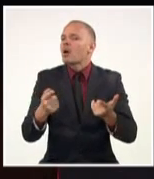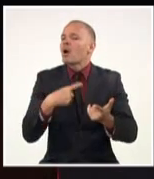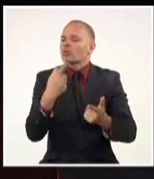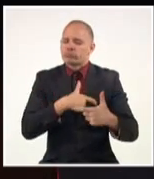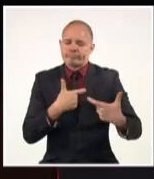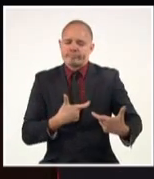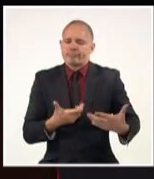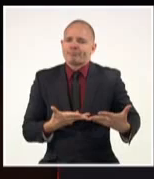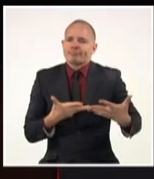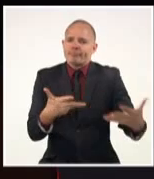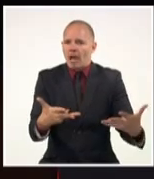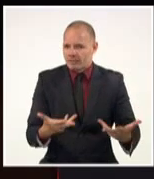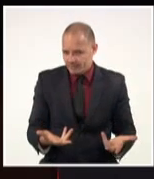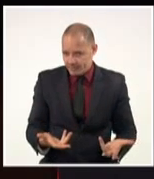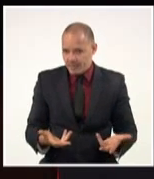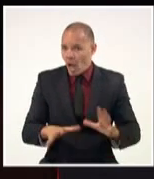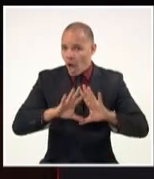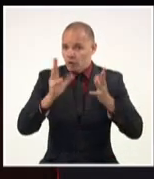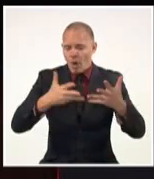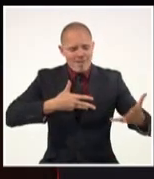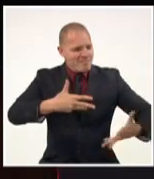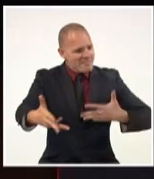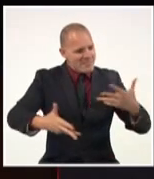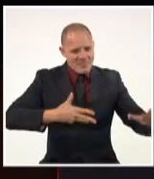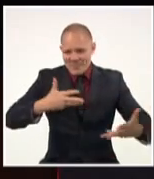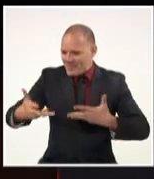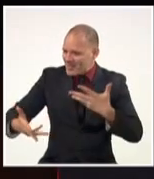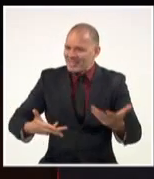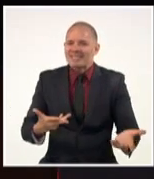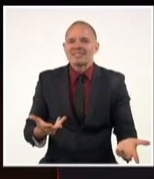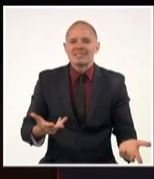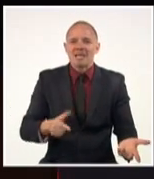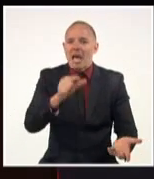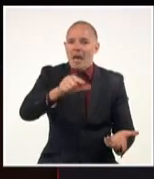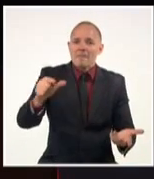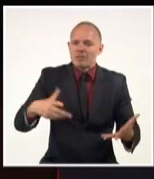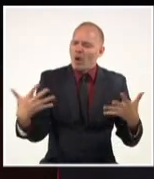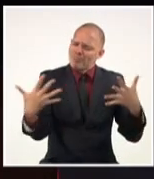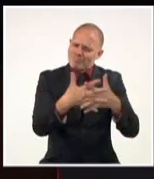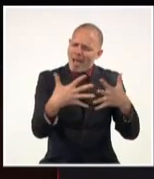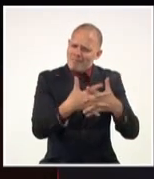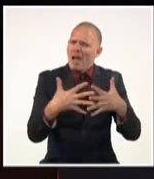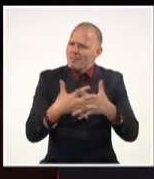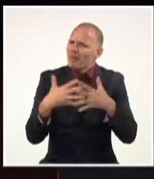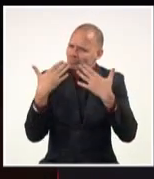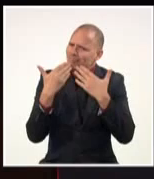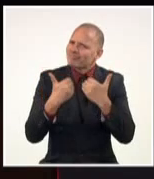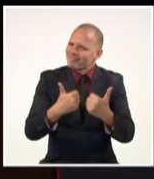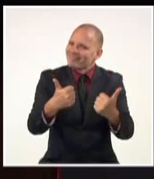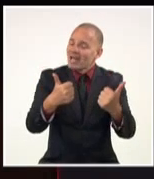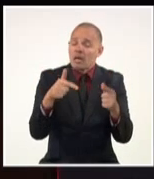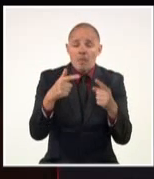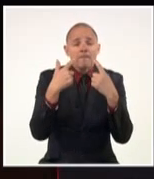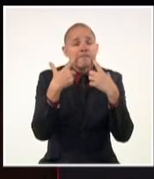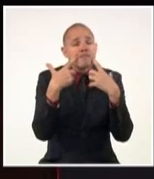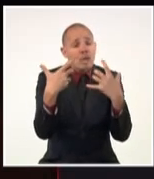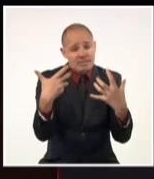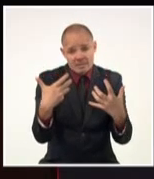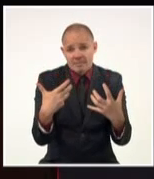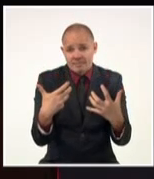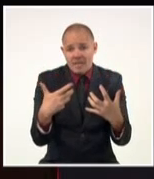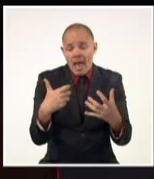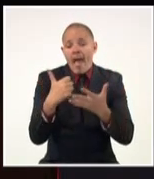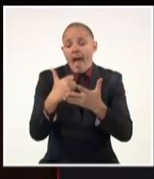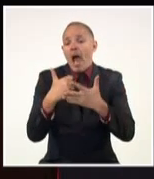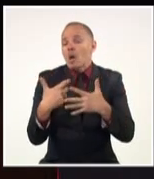justo, todo lo que la humanidad necesita hoy para revertir las peligrosas tendencias a su desaparición